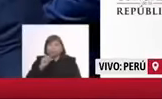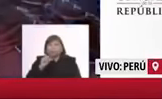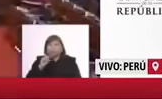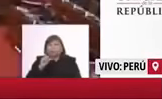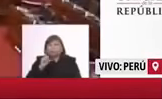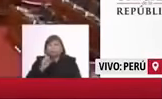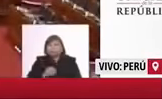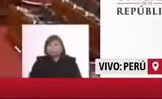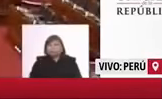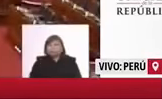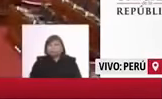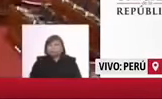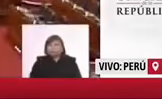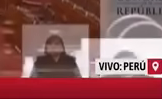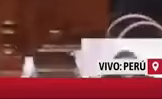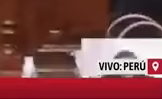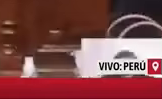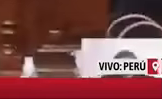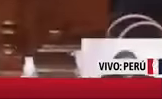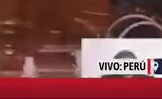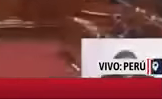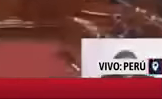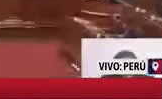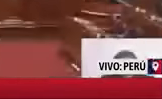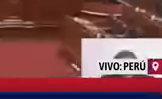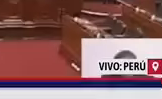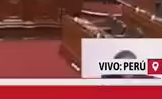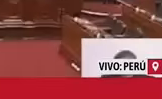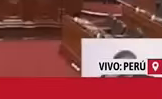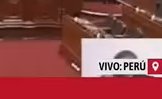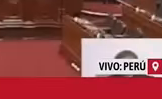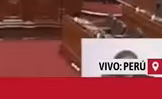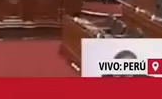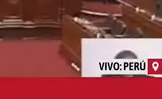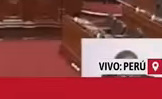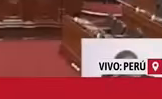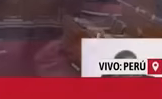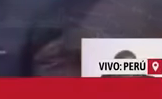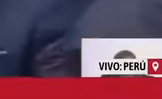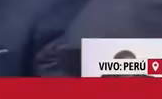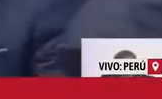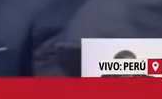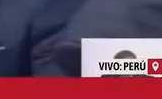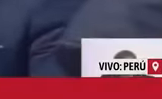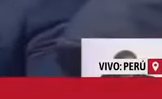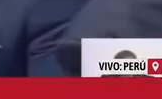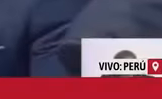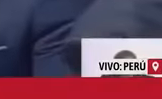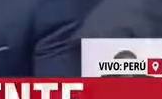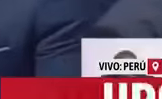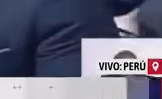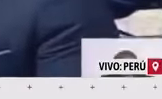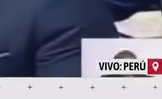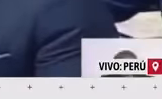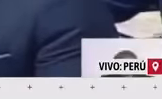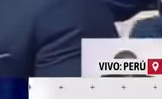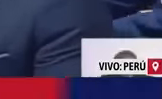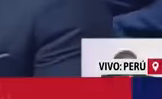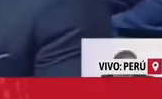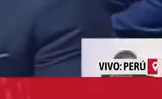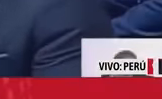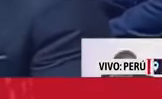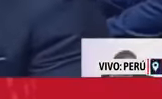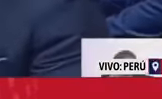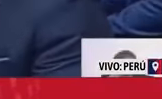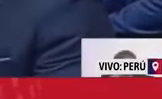Moyano Delgado, sí. Señores congresistas. José Daniel Wilson y me... quedó un apellido adicional allí